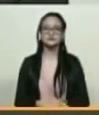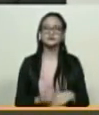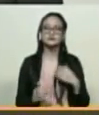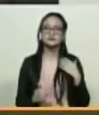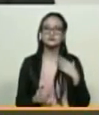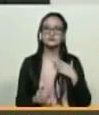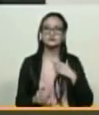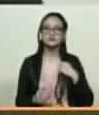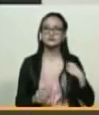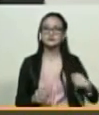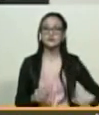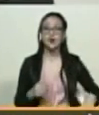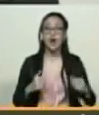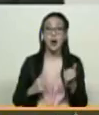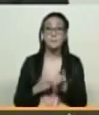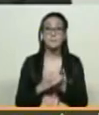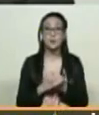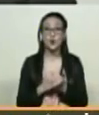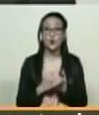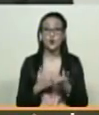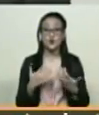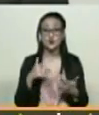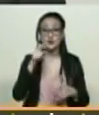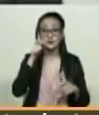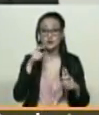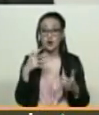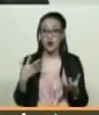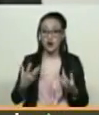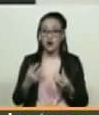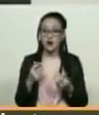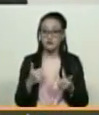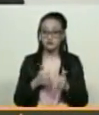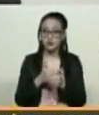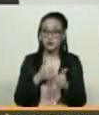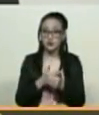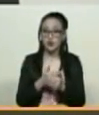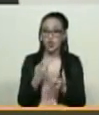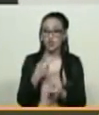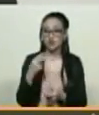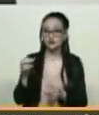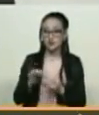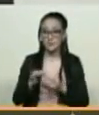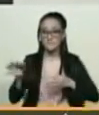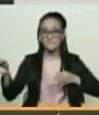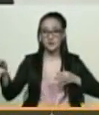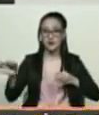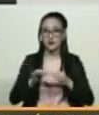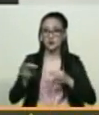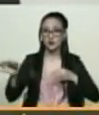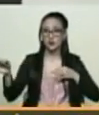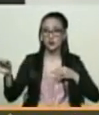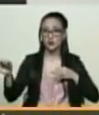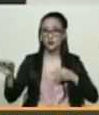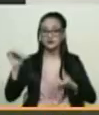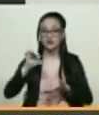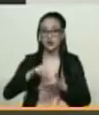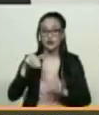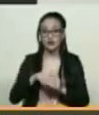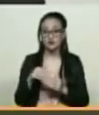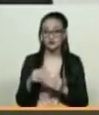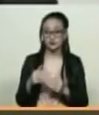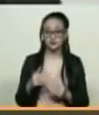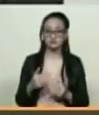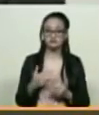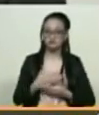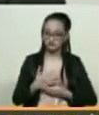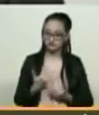que los puntos de apoyo de las fuerzas que acompañan a los candidatos se situarán a 200 metros del centro de votación y se